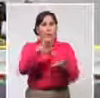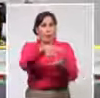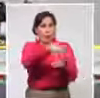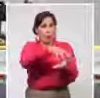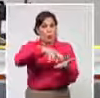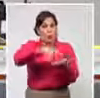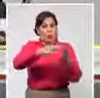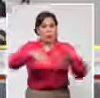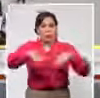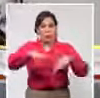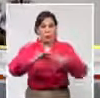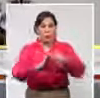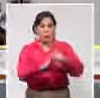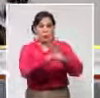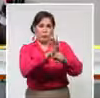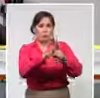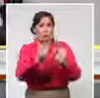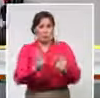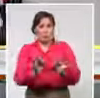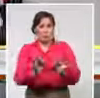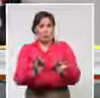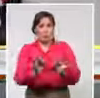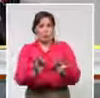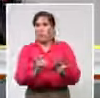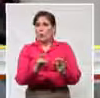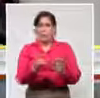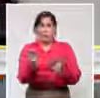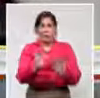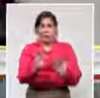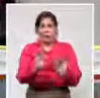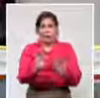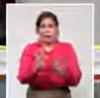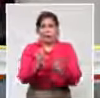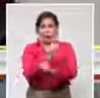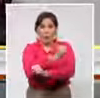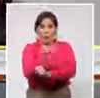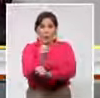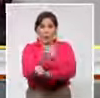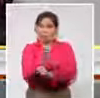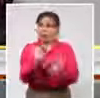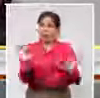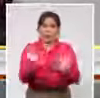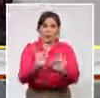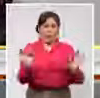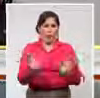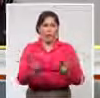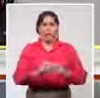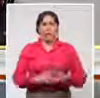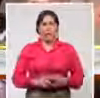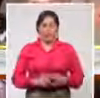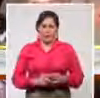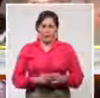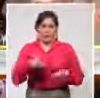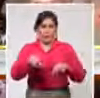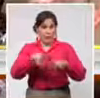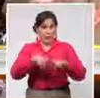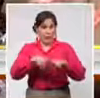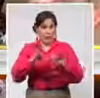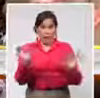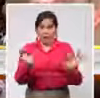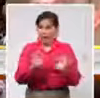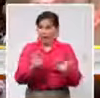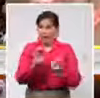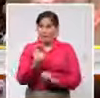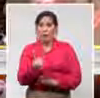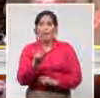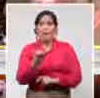la situación epidemiológica que presentan no han podido retomar el periodo lectivo en las instituciones educativas. Sin embargo,